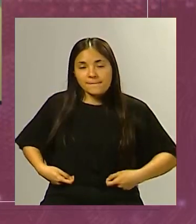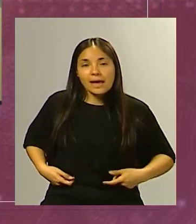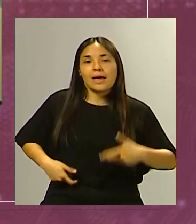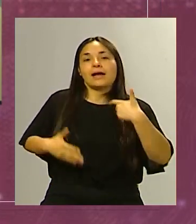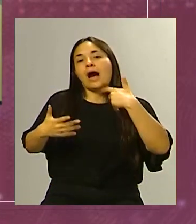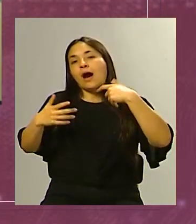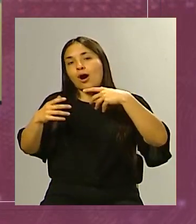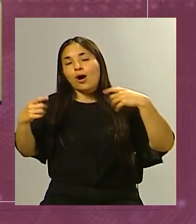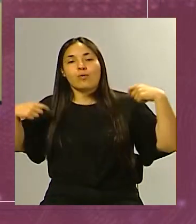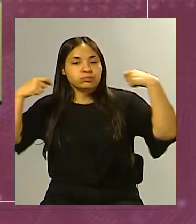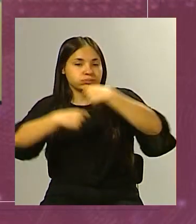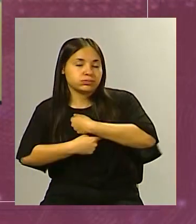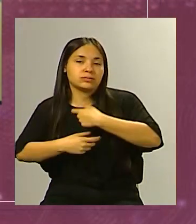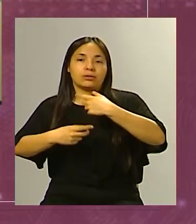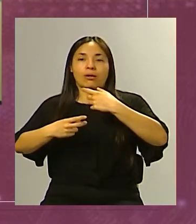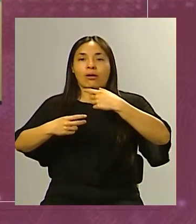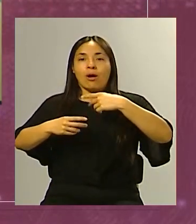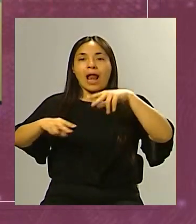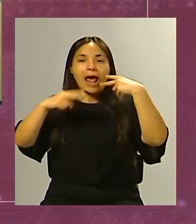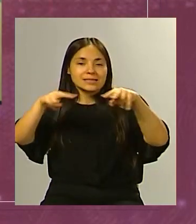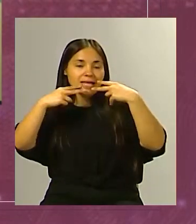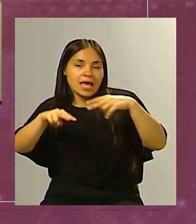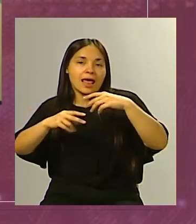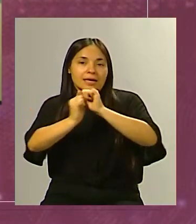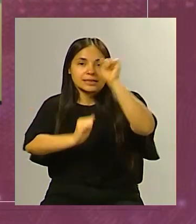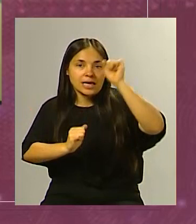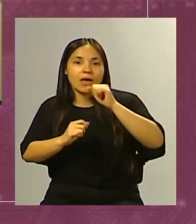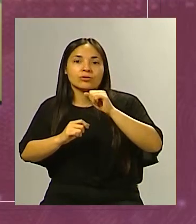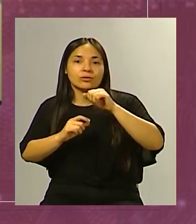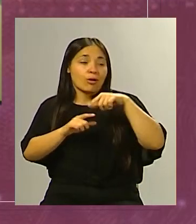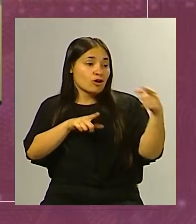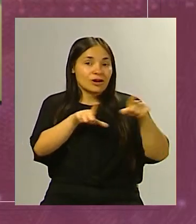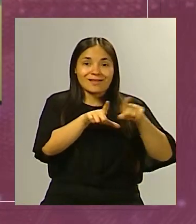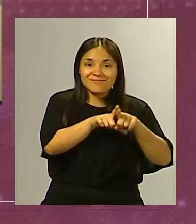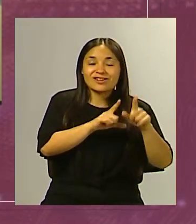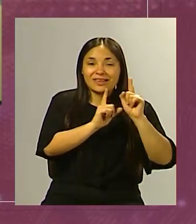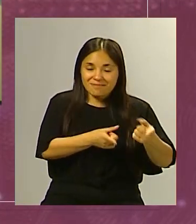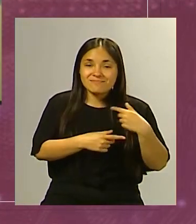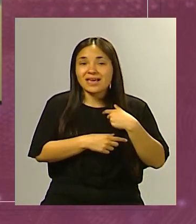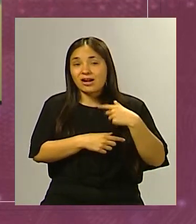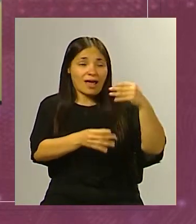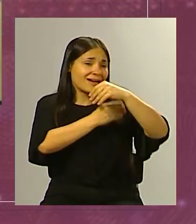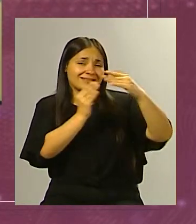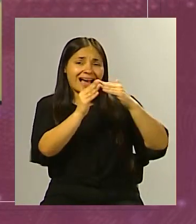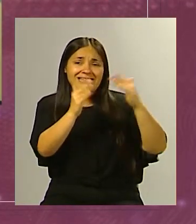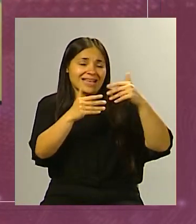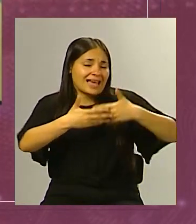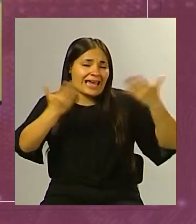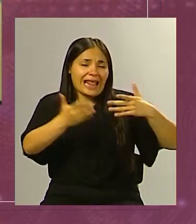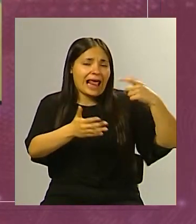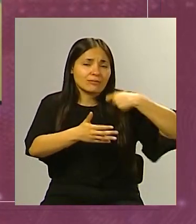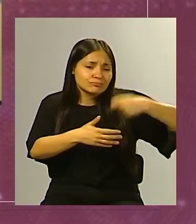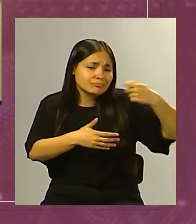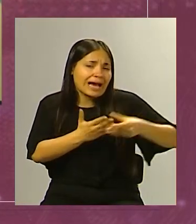Sí. Y bueno, y las obligaciones de los otros hermanos o de la casa en general. Entonces ha sido muy